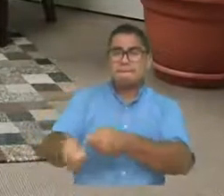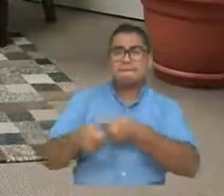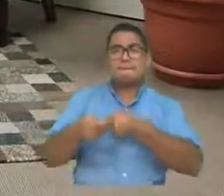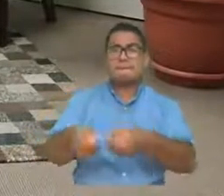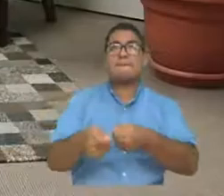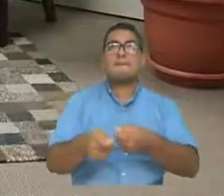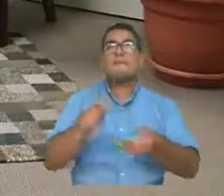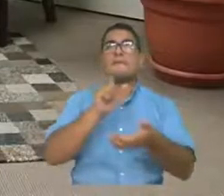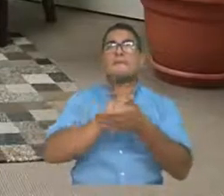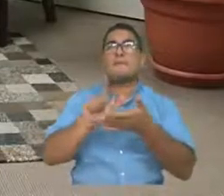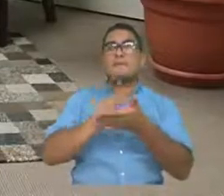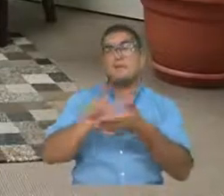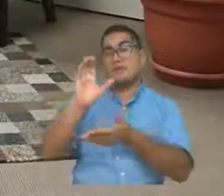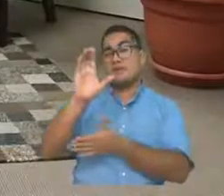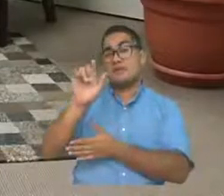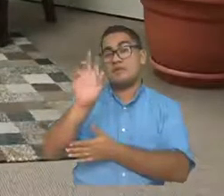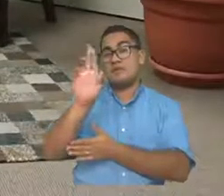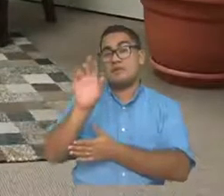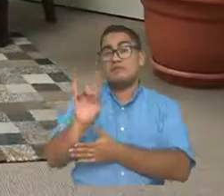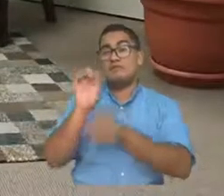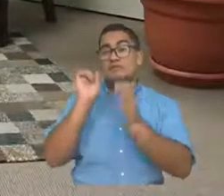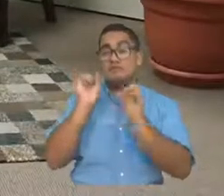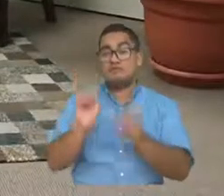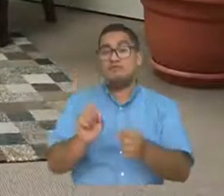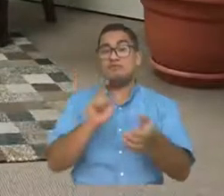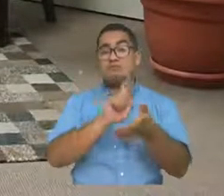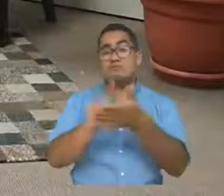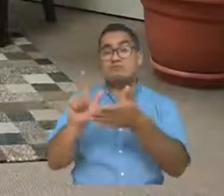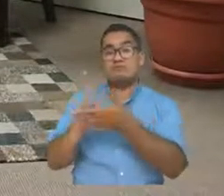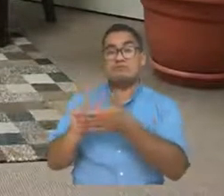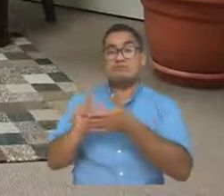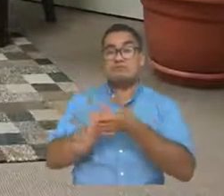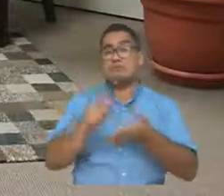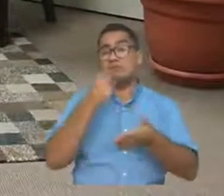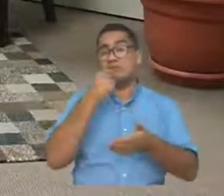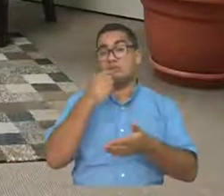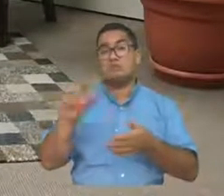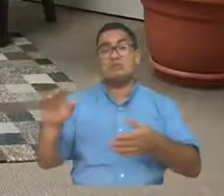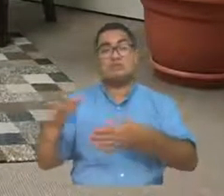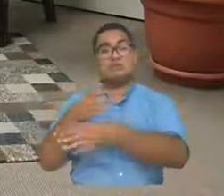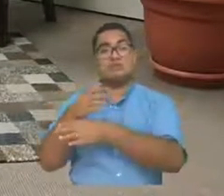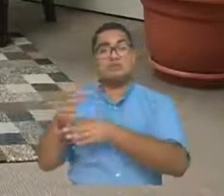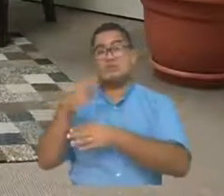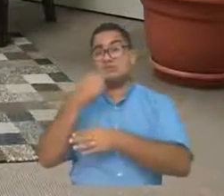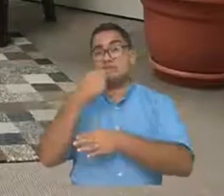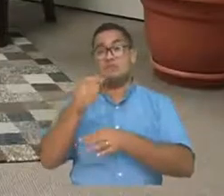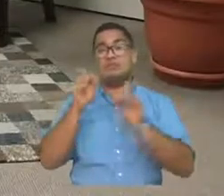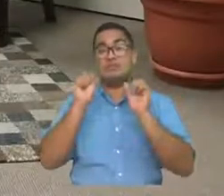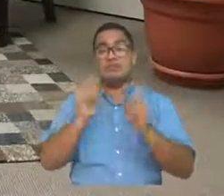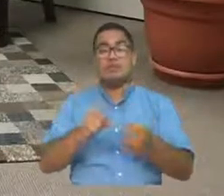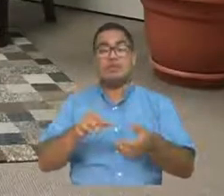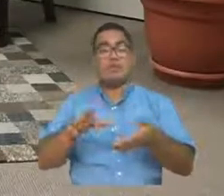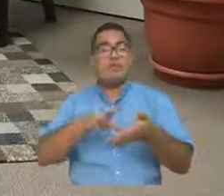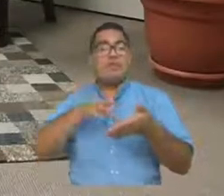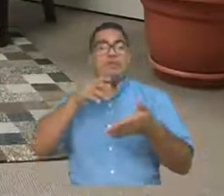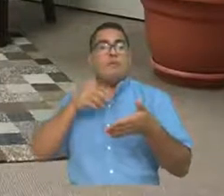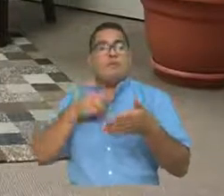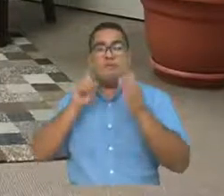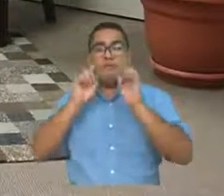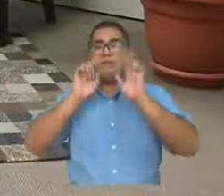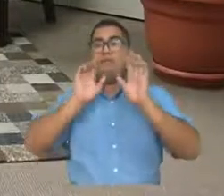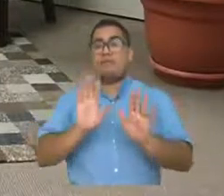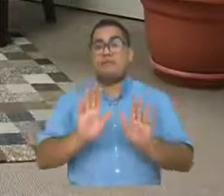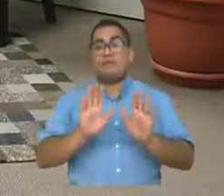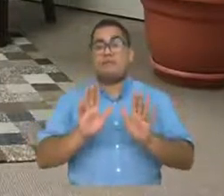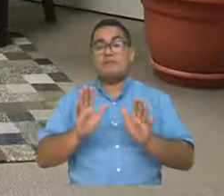limpias, que vas a sacudir. No, es un trapo que es por arrastre. Agarras el lampazo y